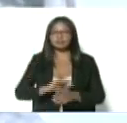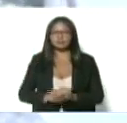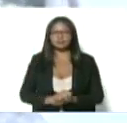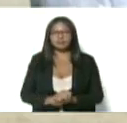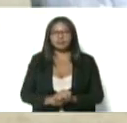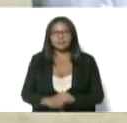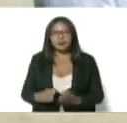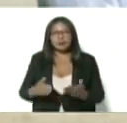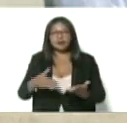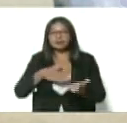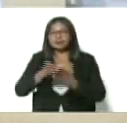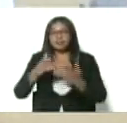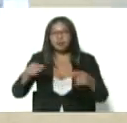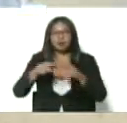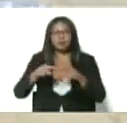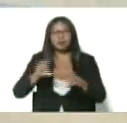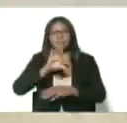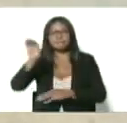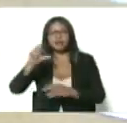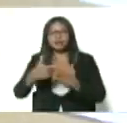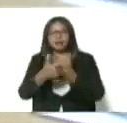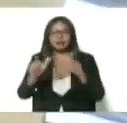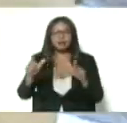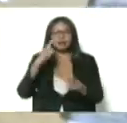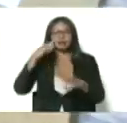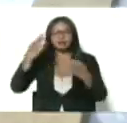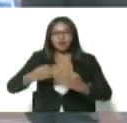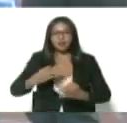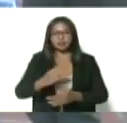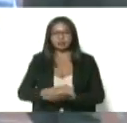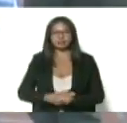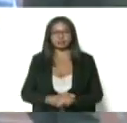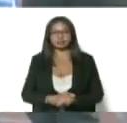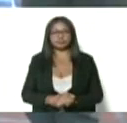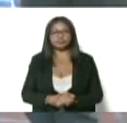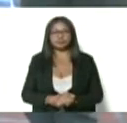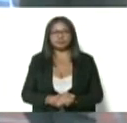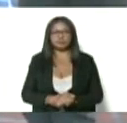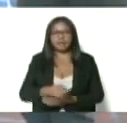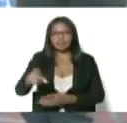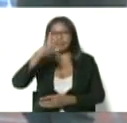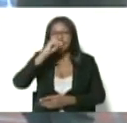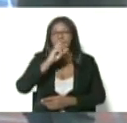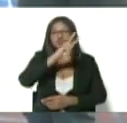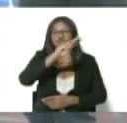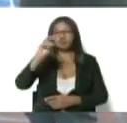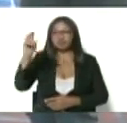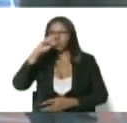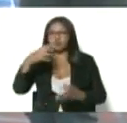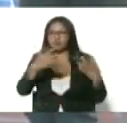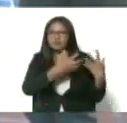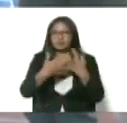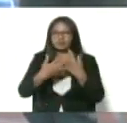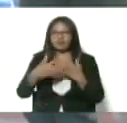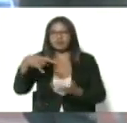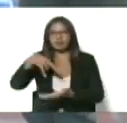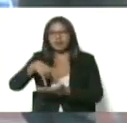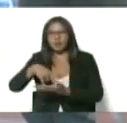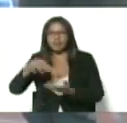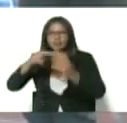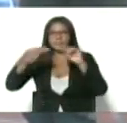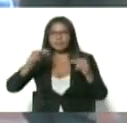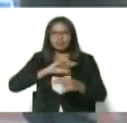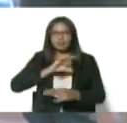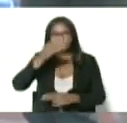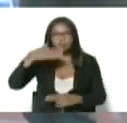una patria libre segura soberana este año bicentenario bolivariano y de paz para nuestro